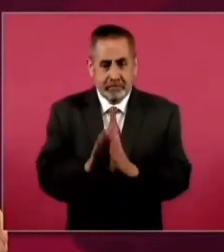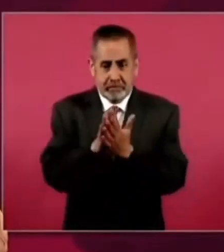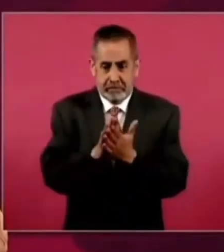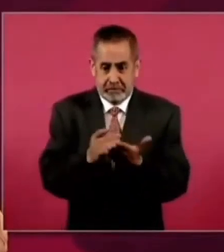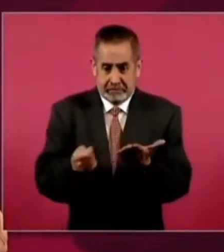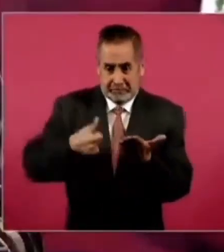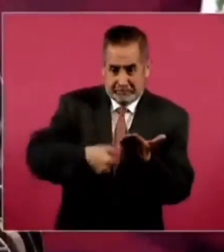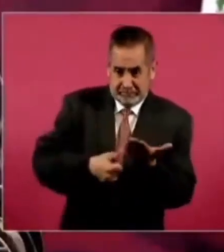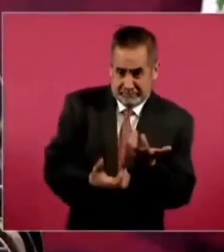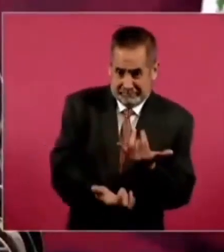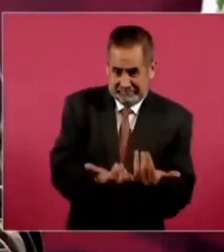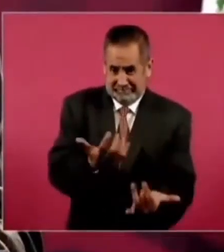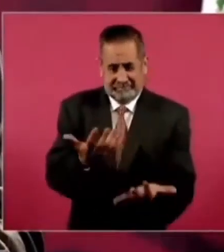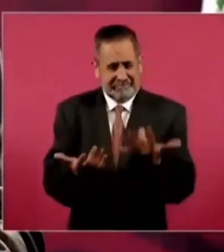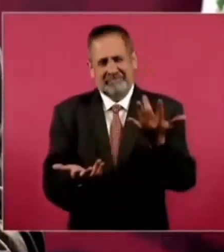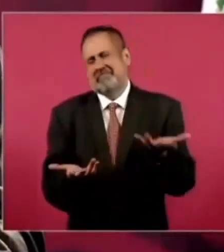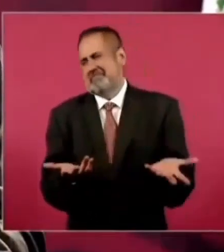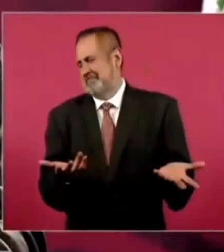libros.